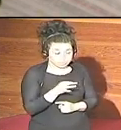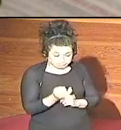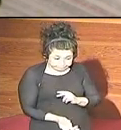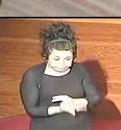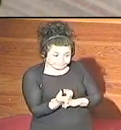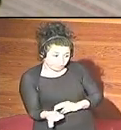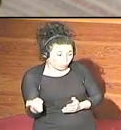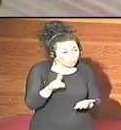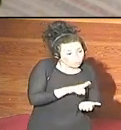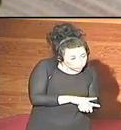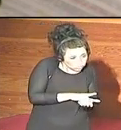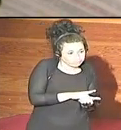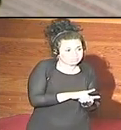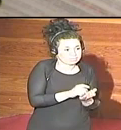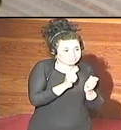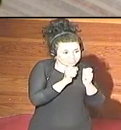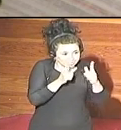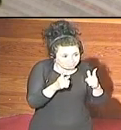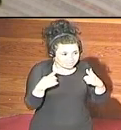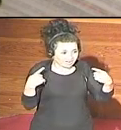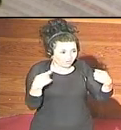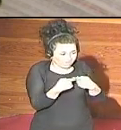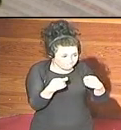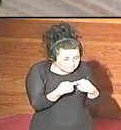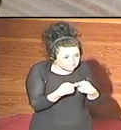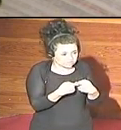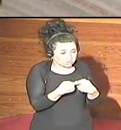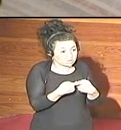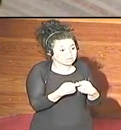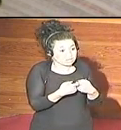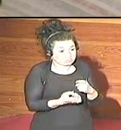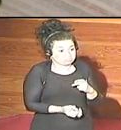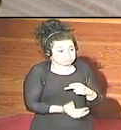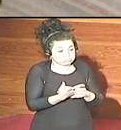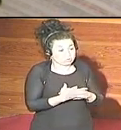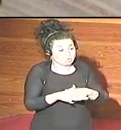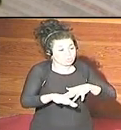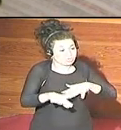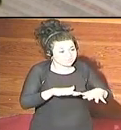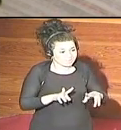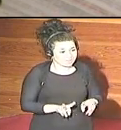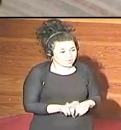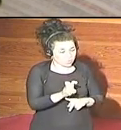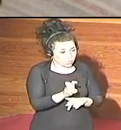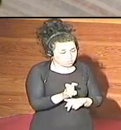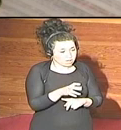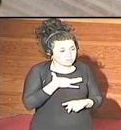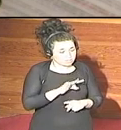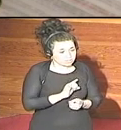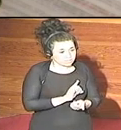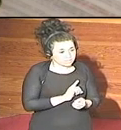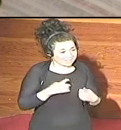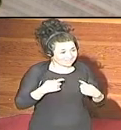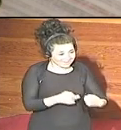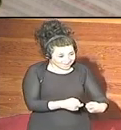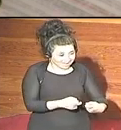podrían despertarse y crear una dinámica nueva que podría cambiar el curso de la